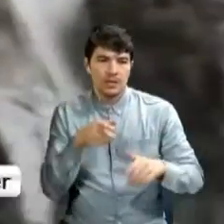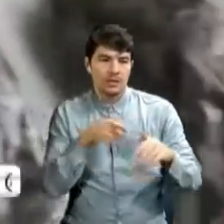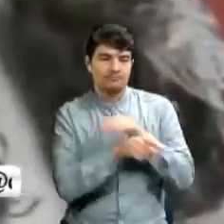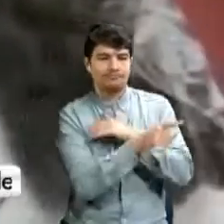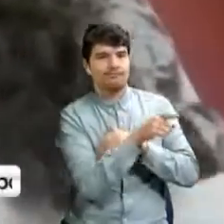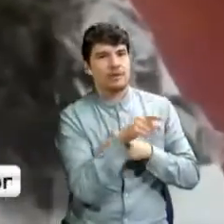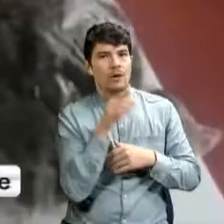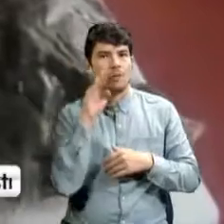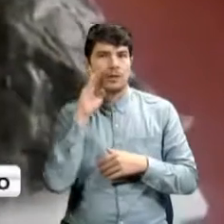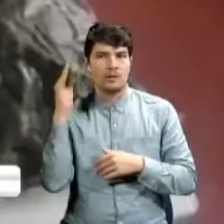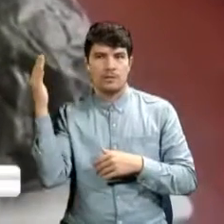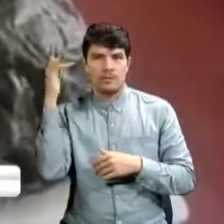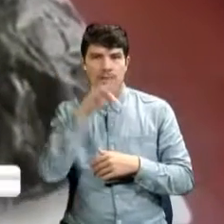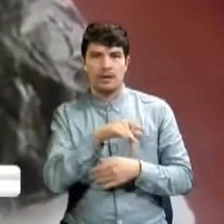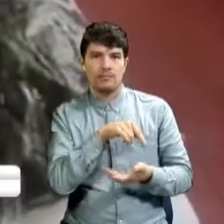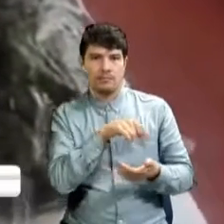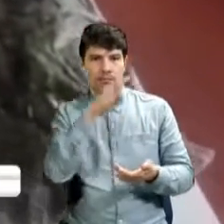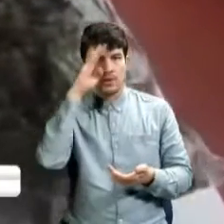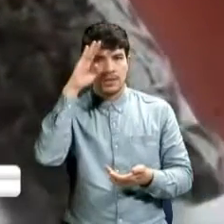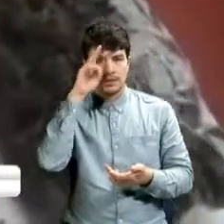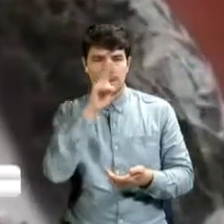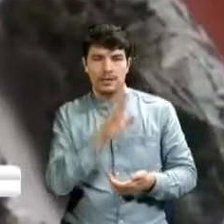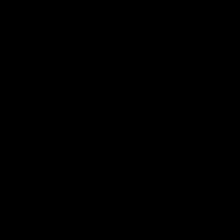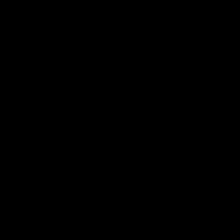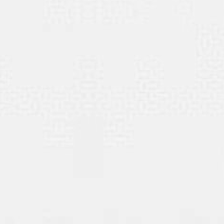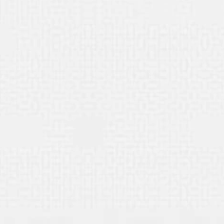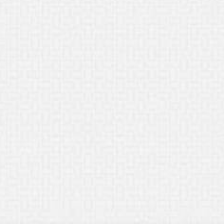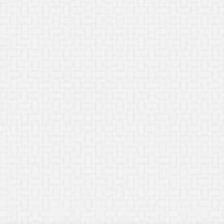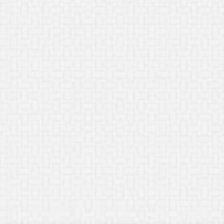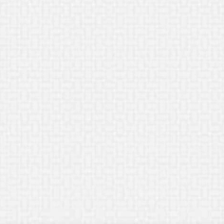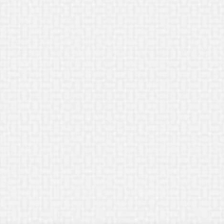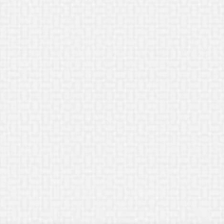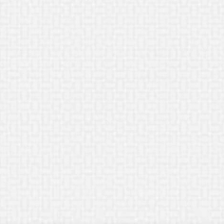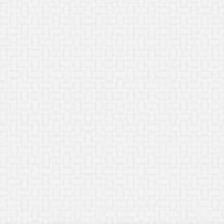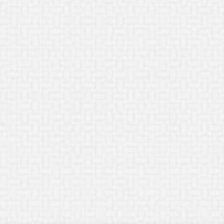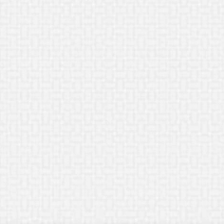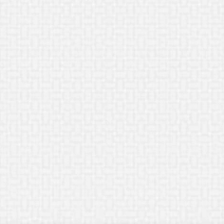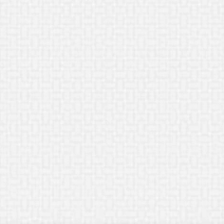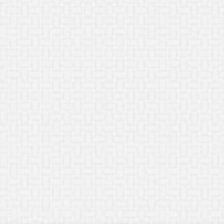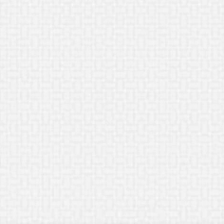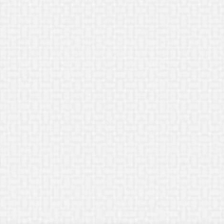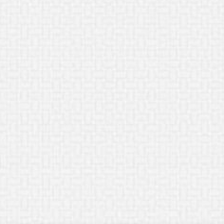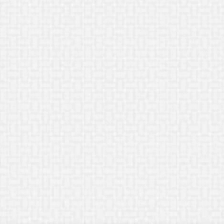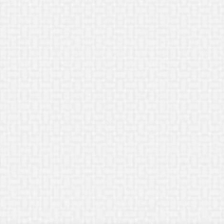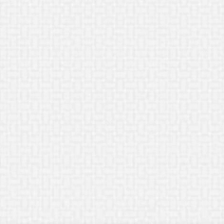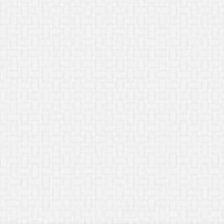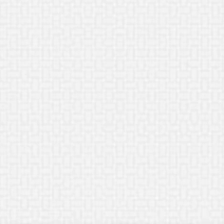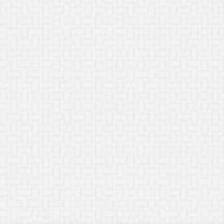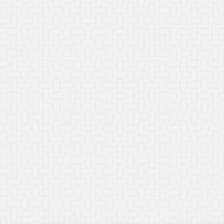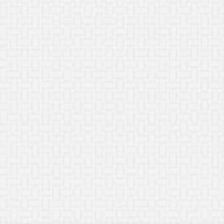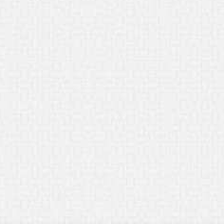alcanzaron a huir al notar la presencia de la policía. Canaltro.com